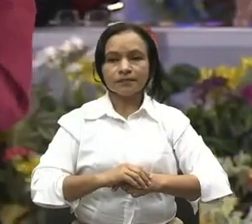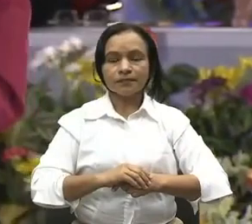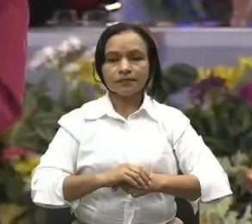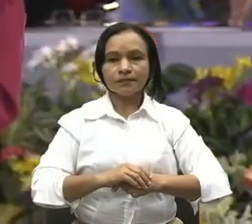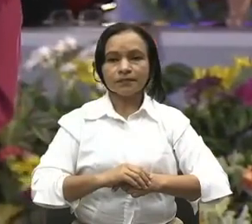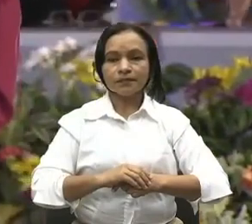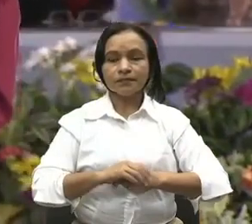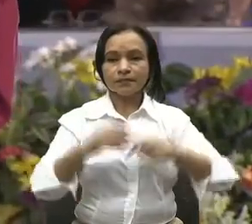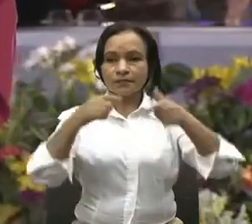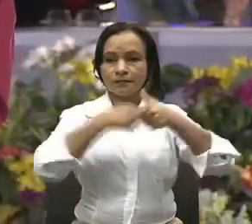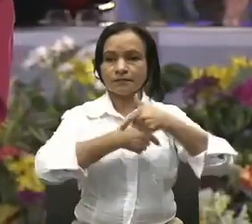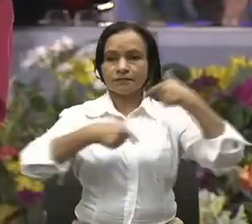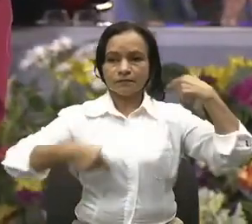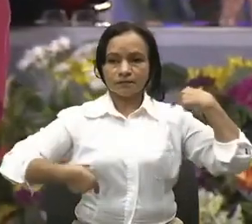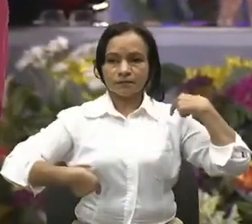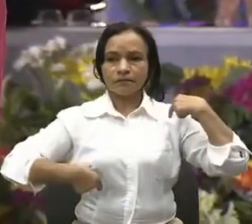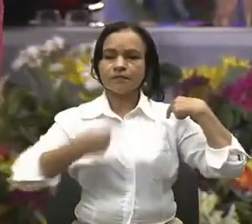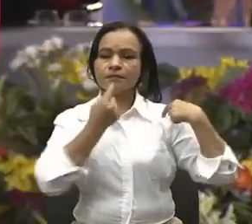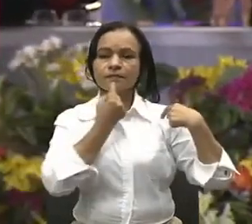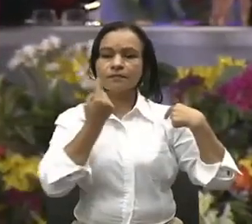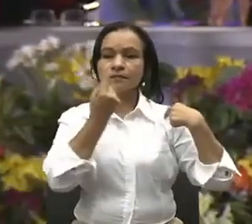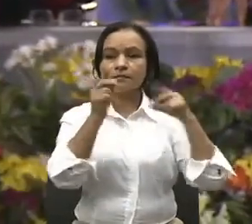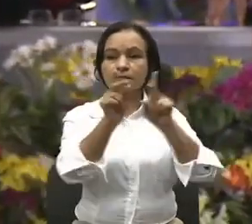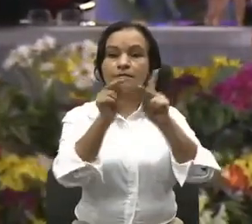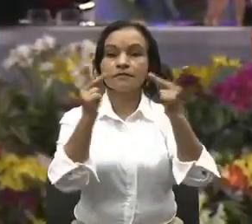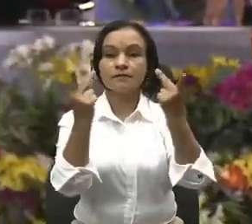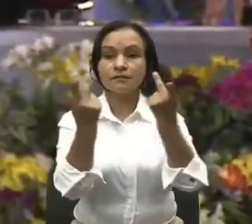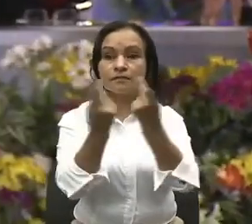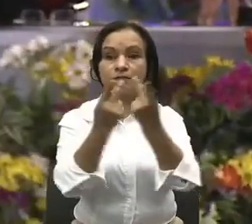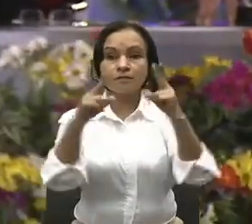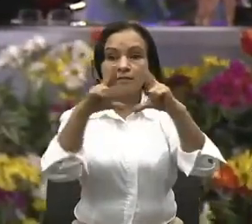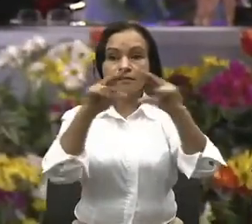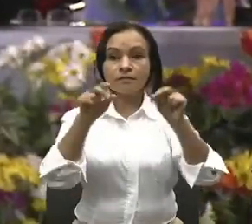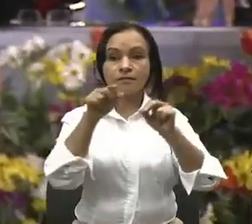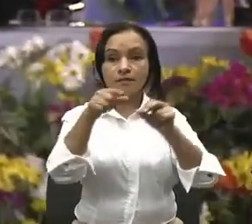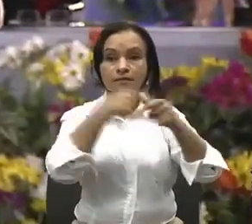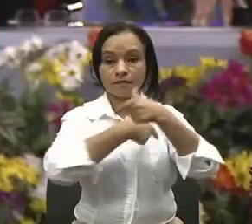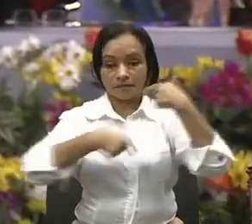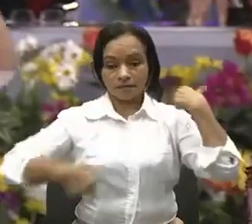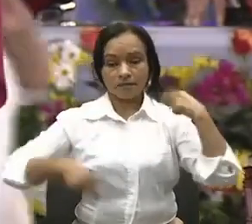el presidente es el pueblo. Y si el presidente es el pueblo,